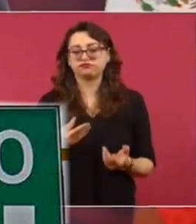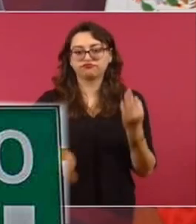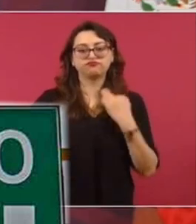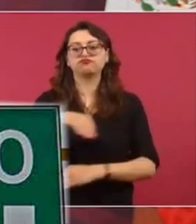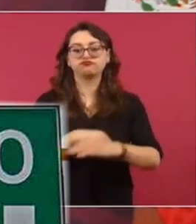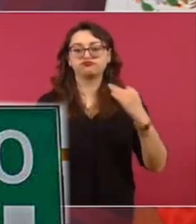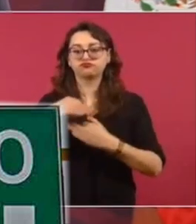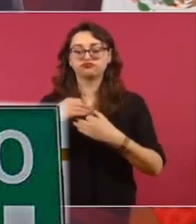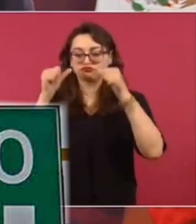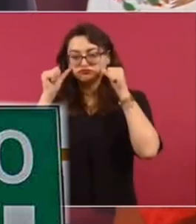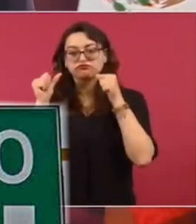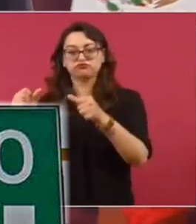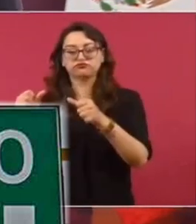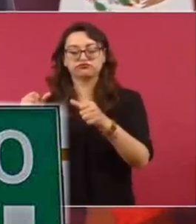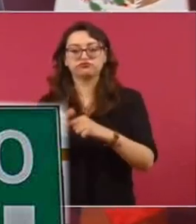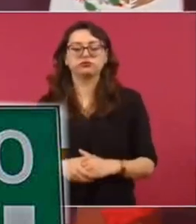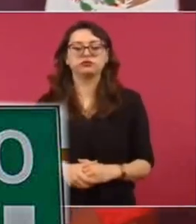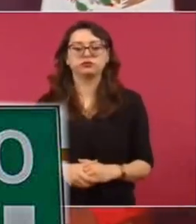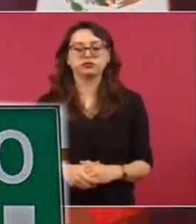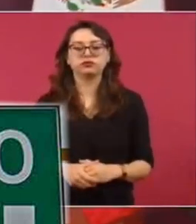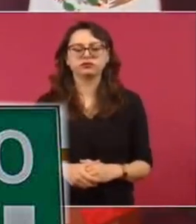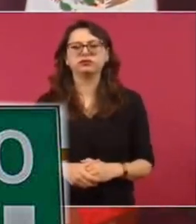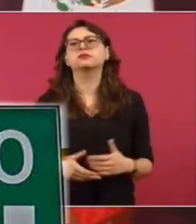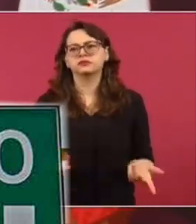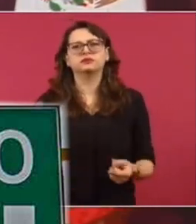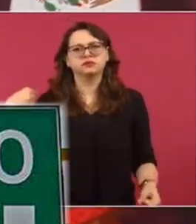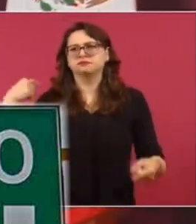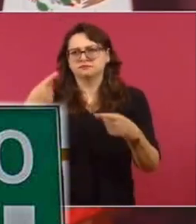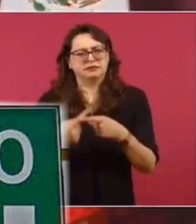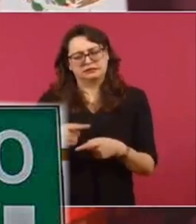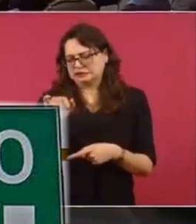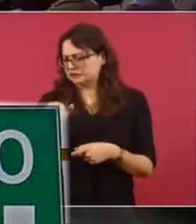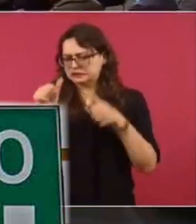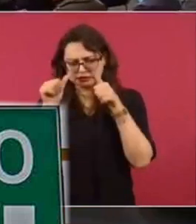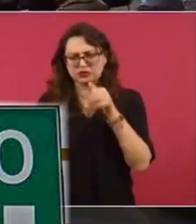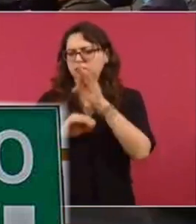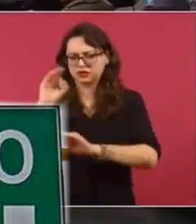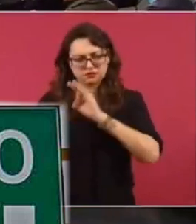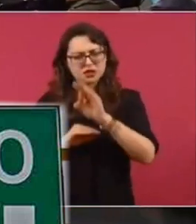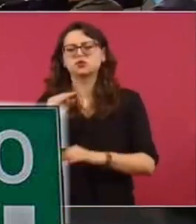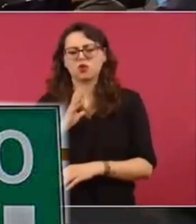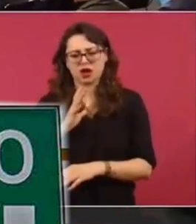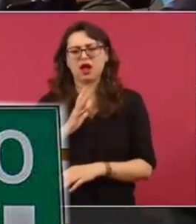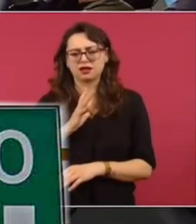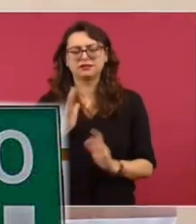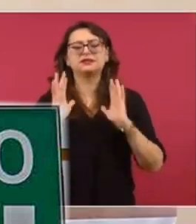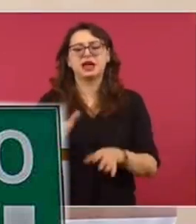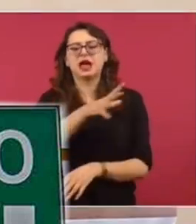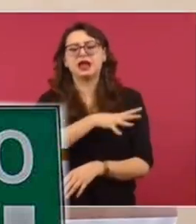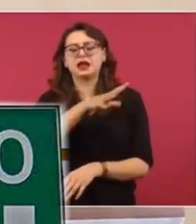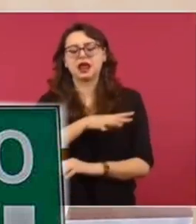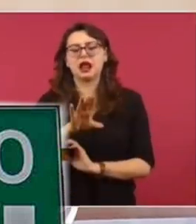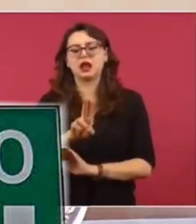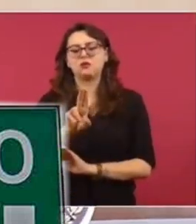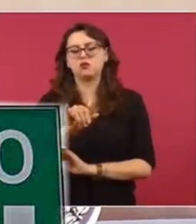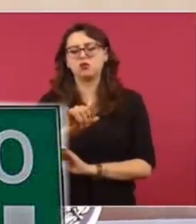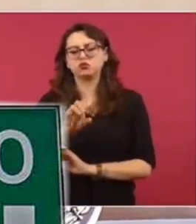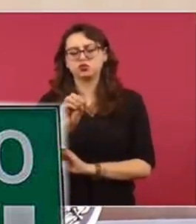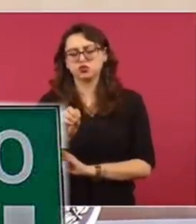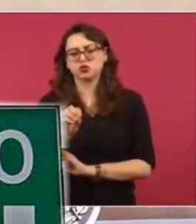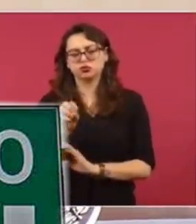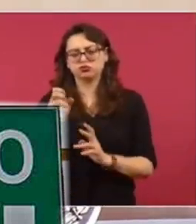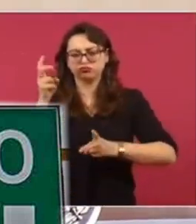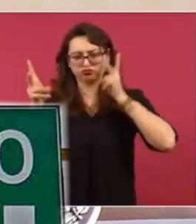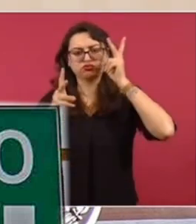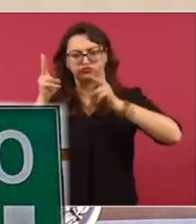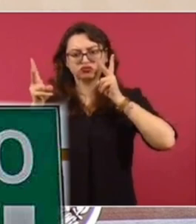todo. Han estado atendidos, envié al general Bucio